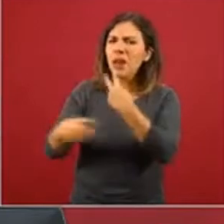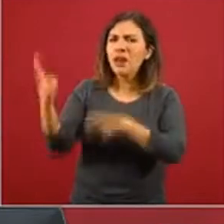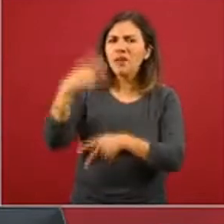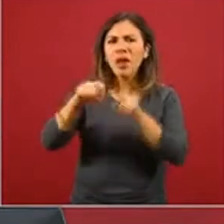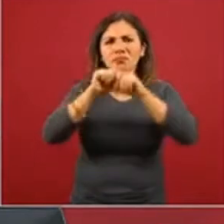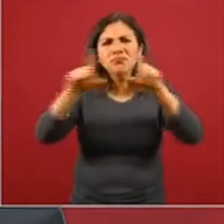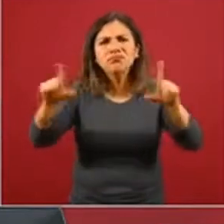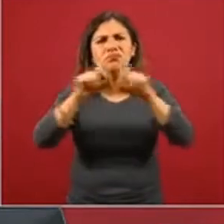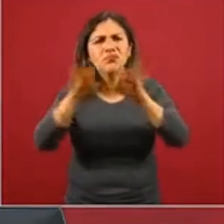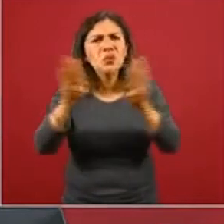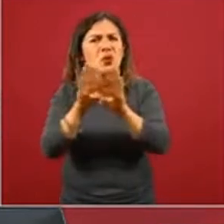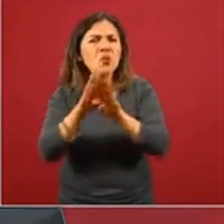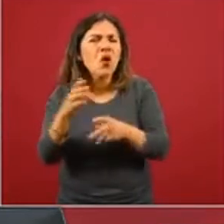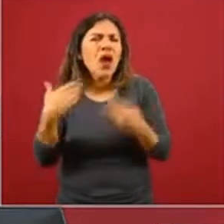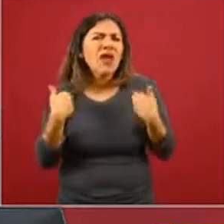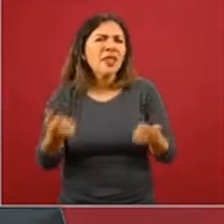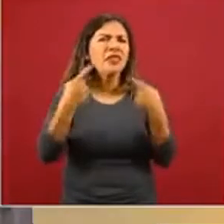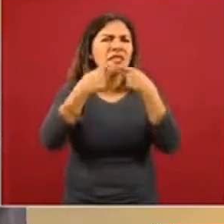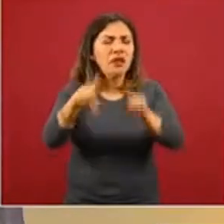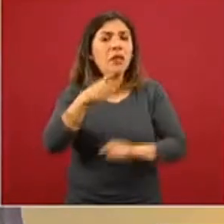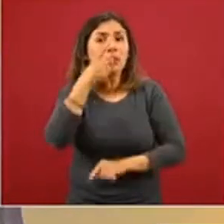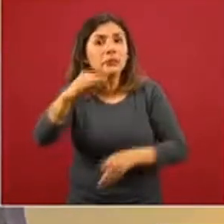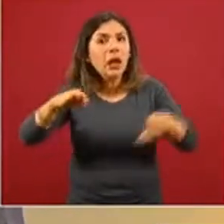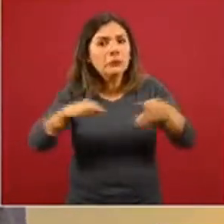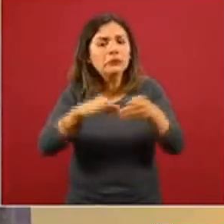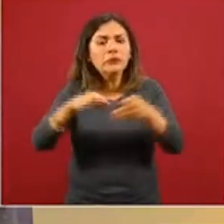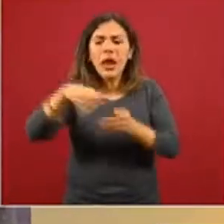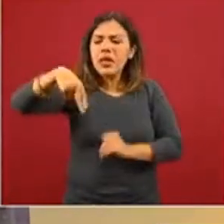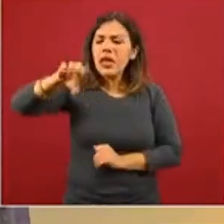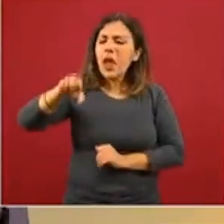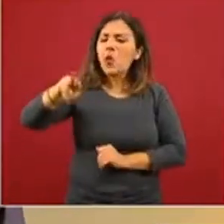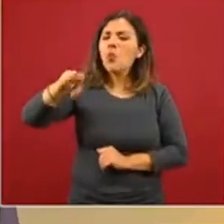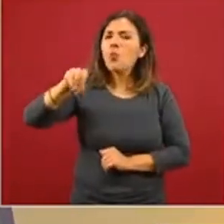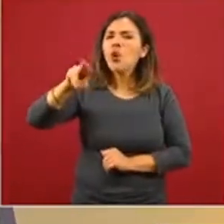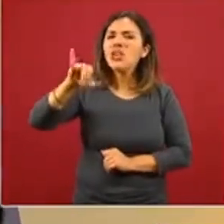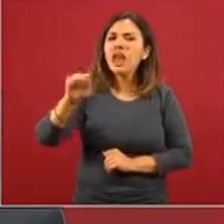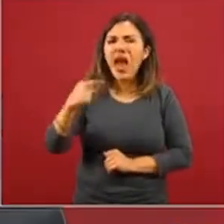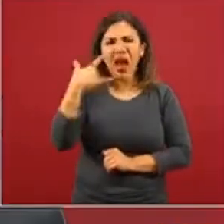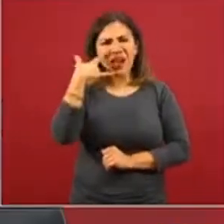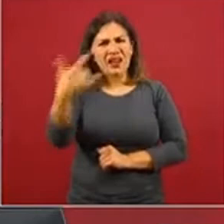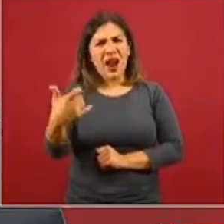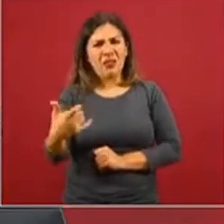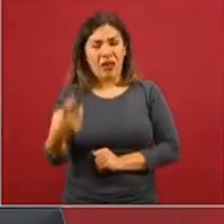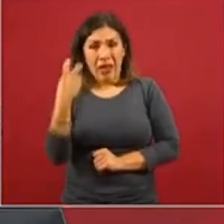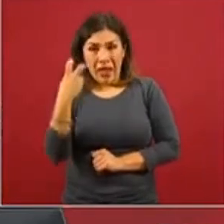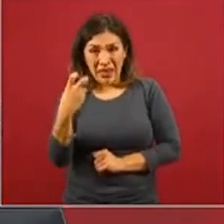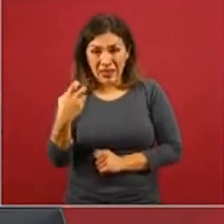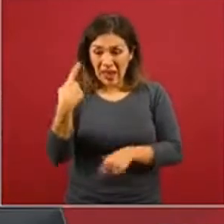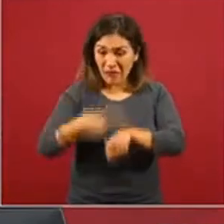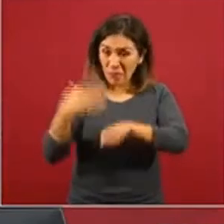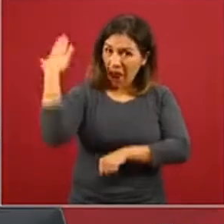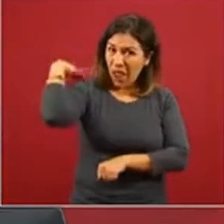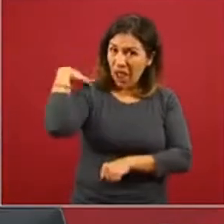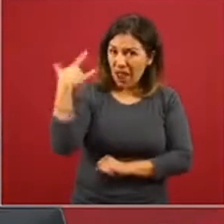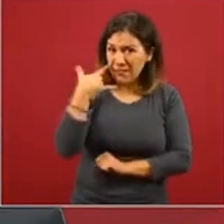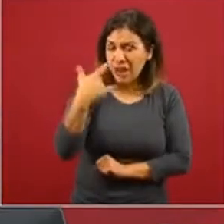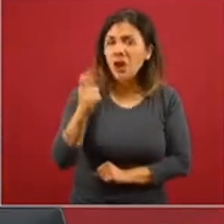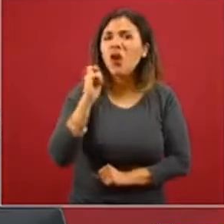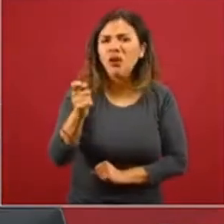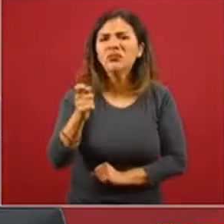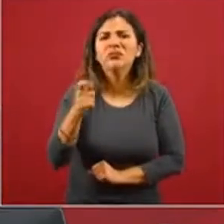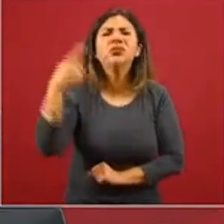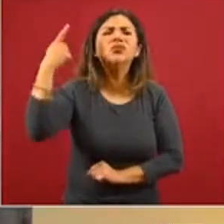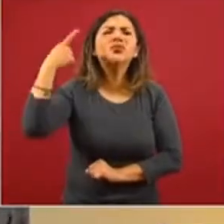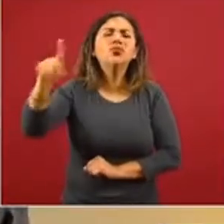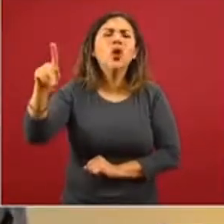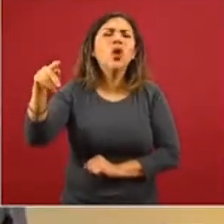esta realidad paralela, insistían en la neumonía atípica. Ya explicamos que neumonía típica es un diagnóstico